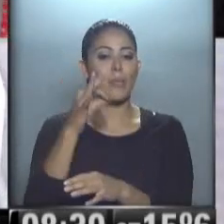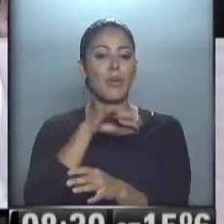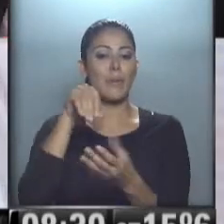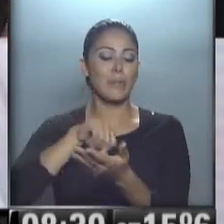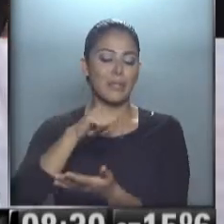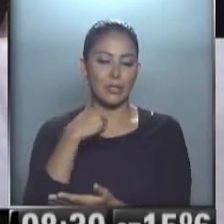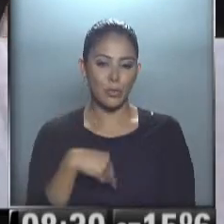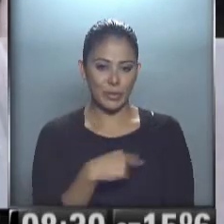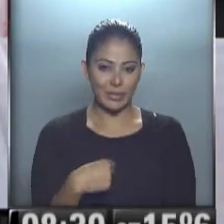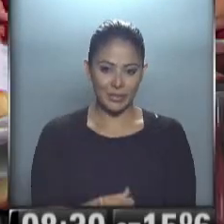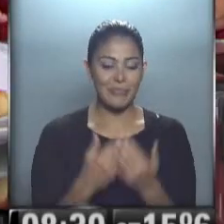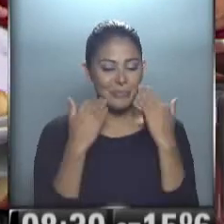suiza gracias raúl